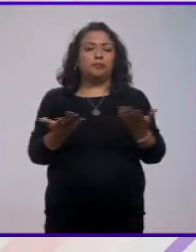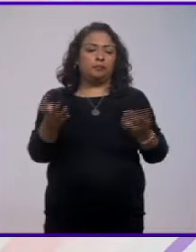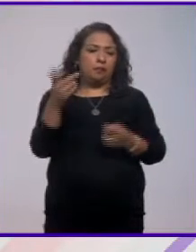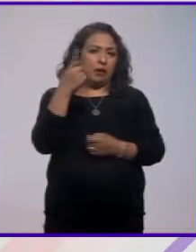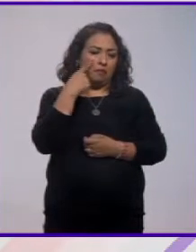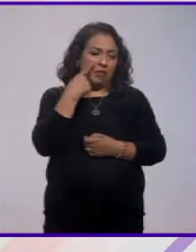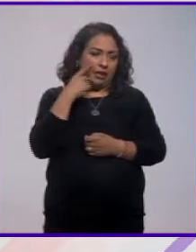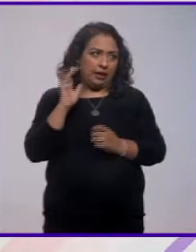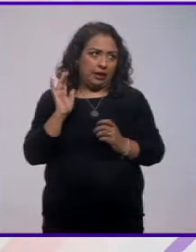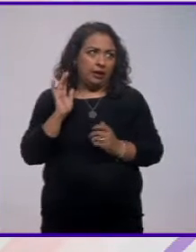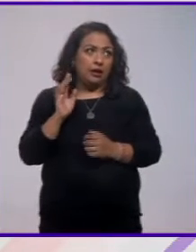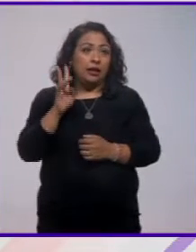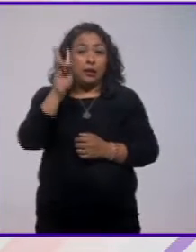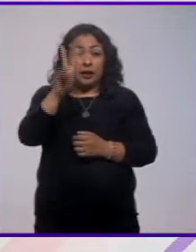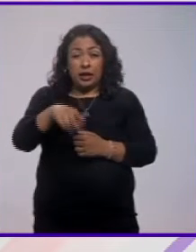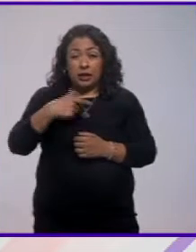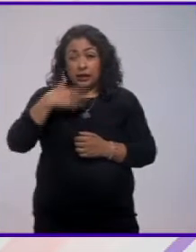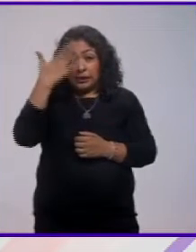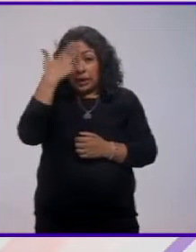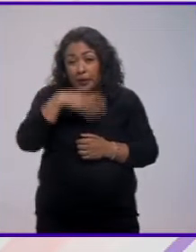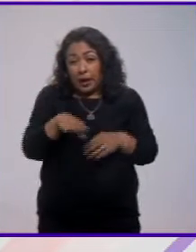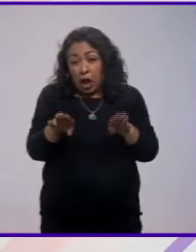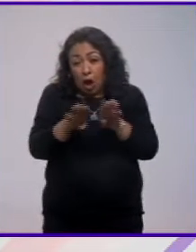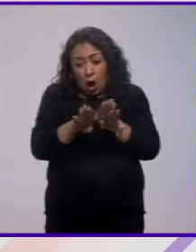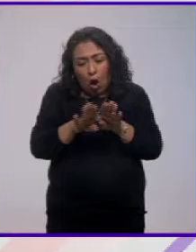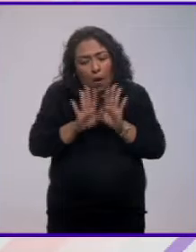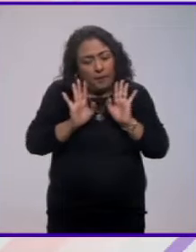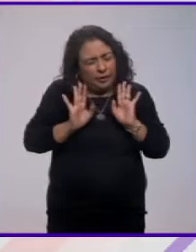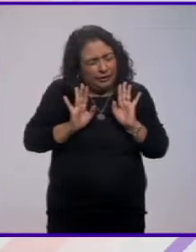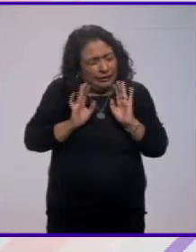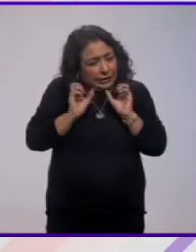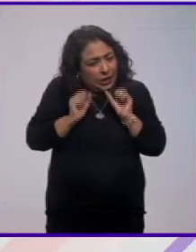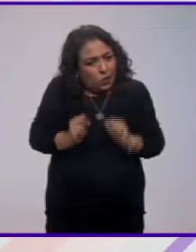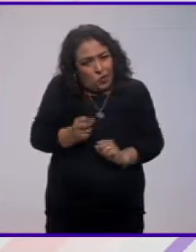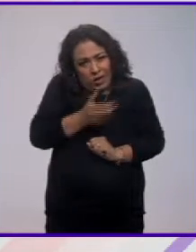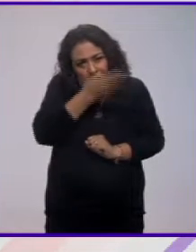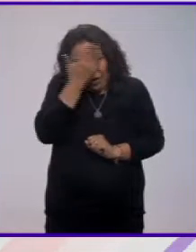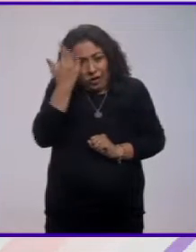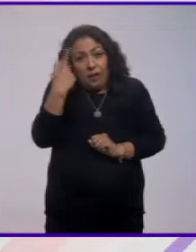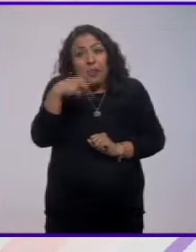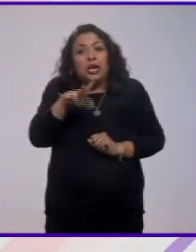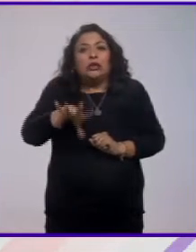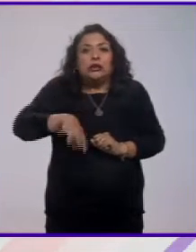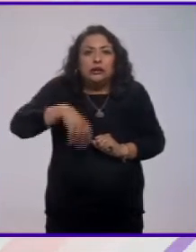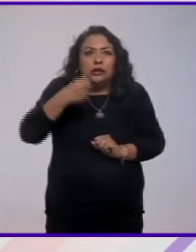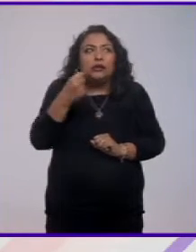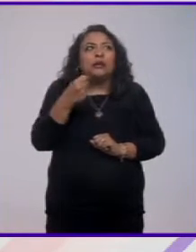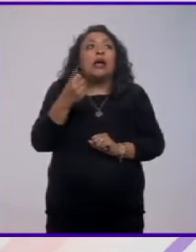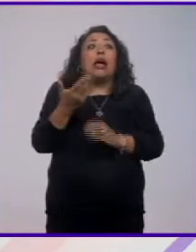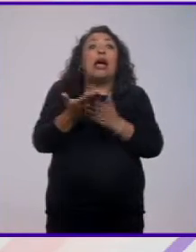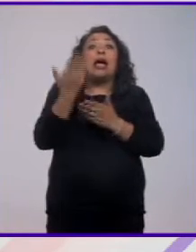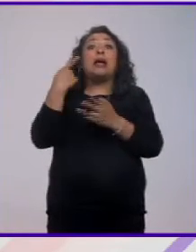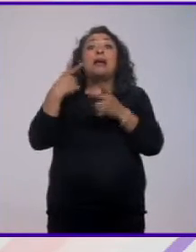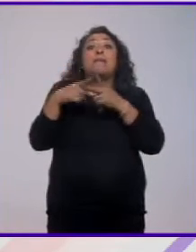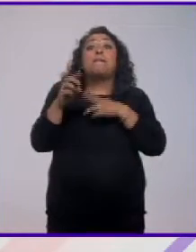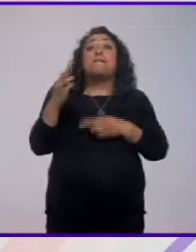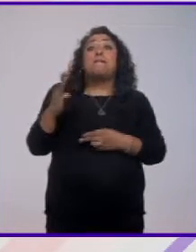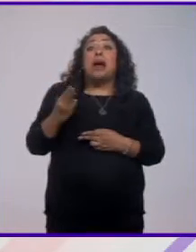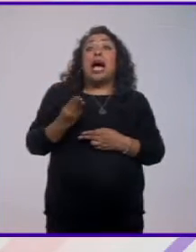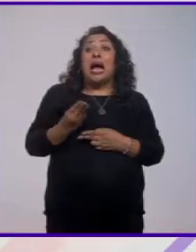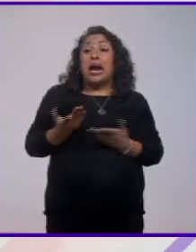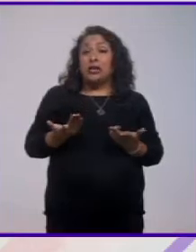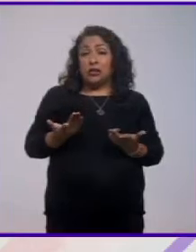mira, digo, así saber yo a ciencia cierta cómo ha sido el asunto, no lo sé, pero sí sé que estamos tratando de entrar desde marzo, ¿no? Que el